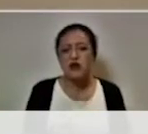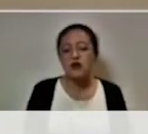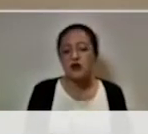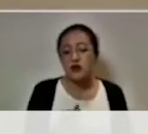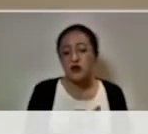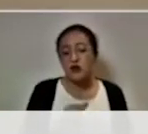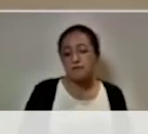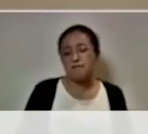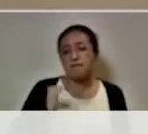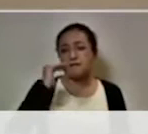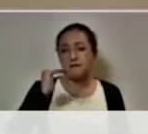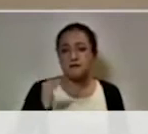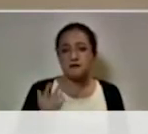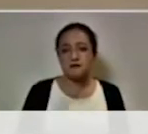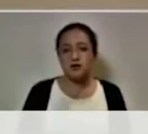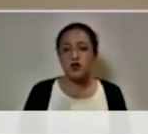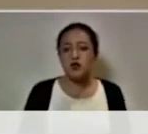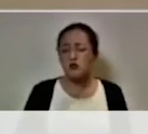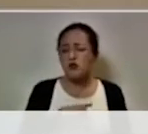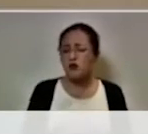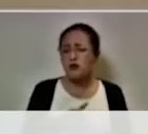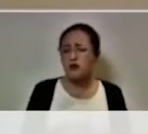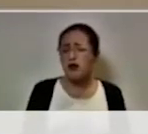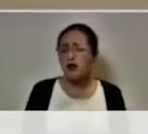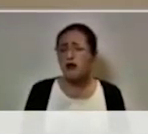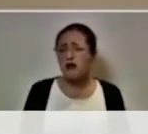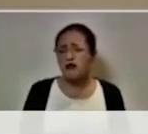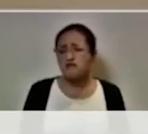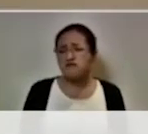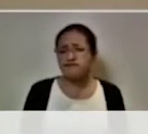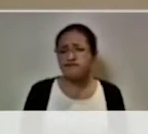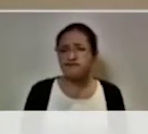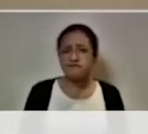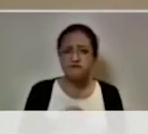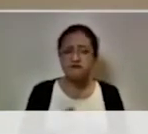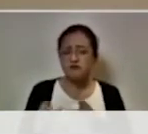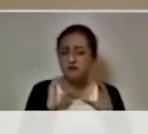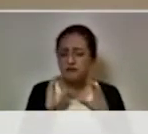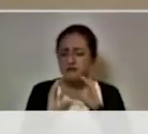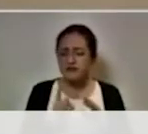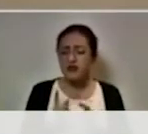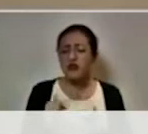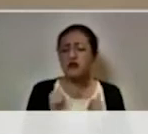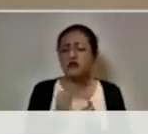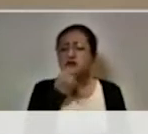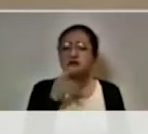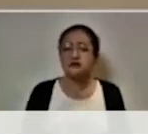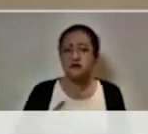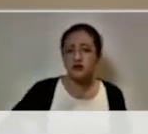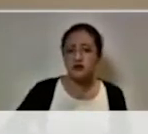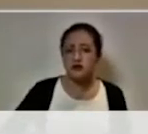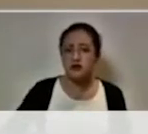creciente índice de número de casos. Se estableció comunicación por parte de la Secretaría de